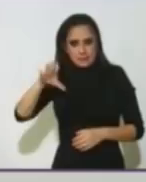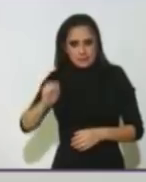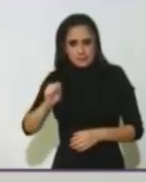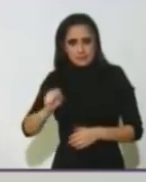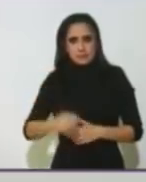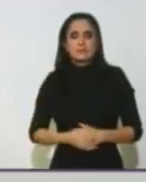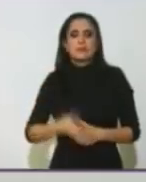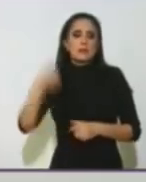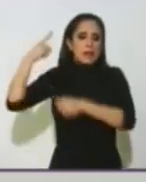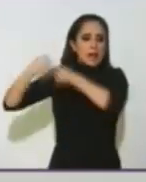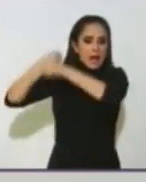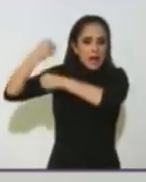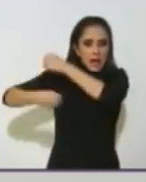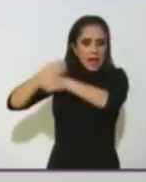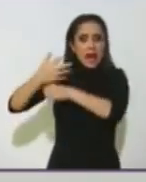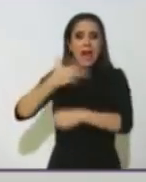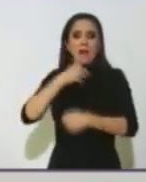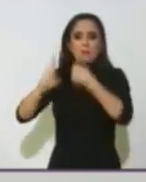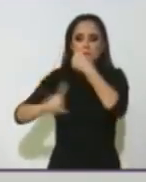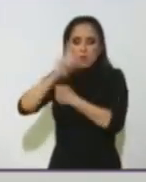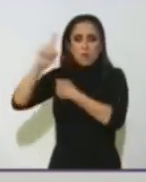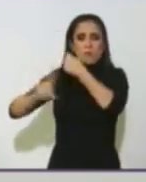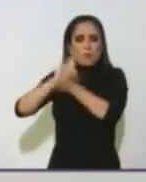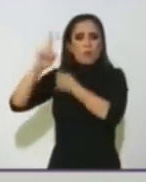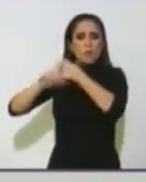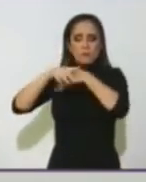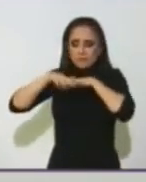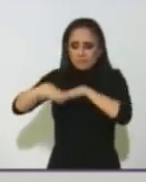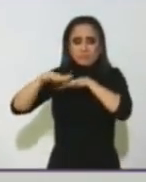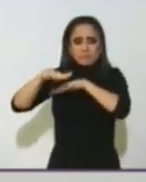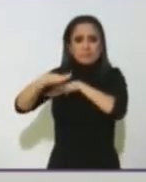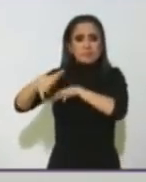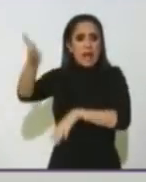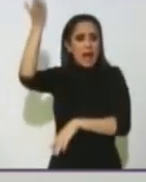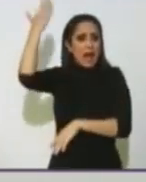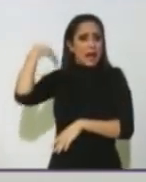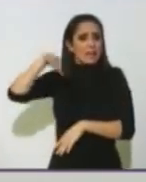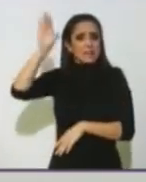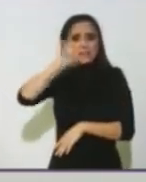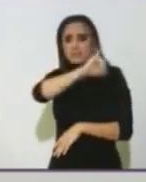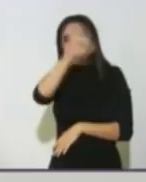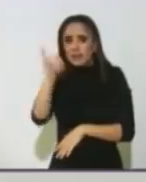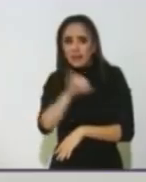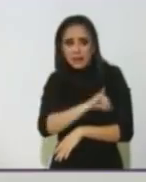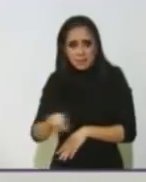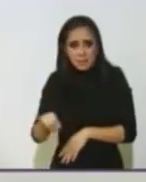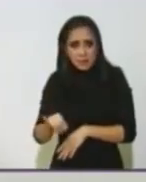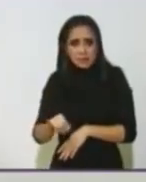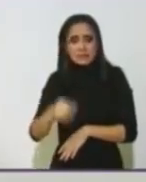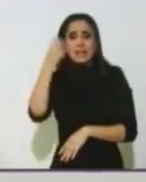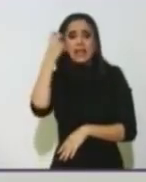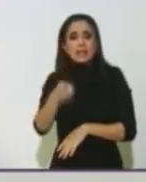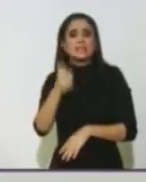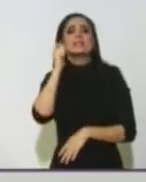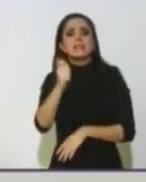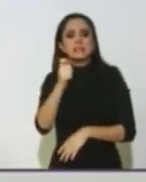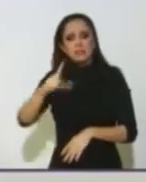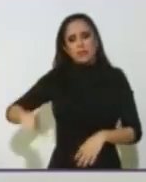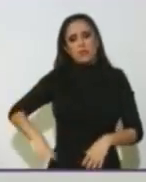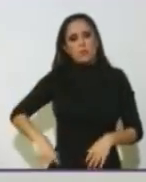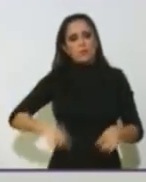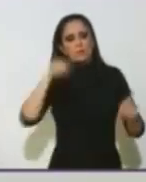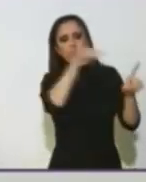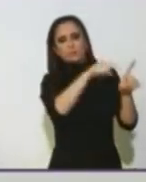en los últimos años hemos unido un caos de tránsito como nunca antes yo creo que como nunca antes y esto es gestión de un gobierno del pp